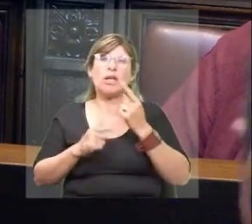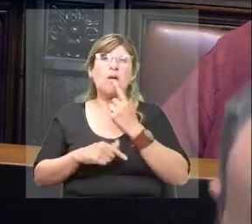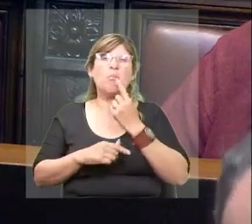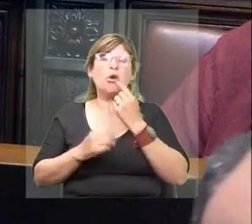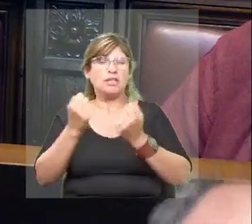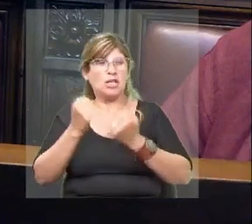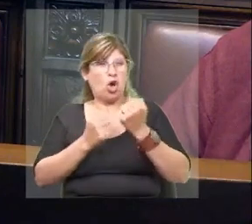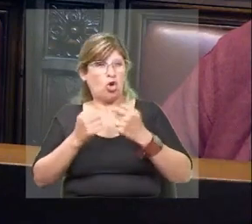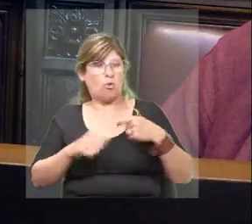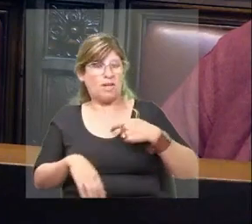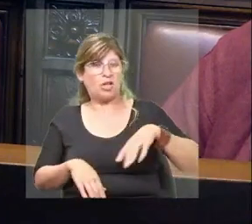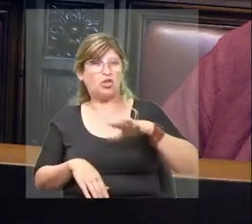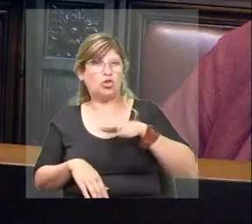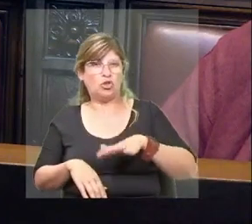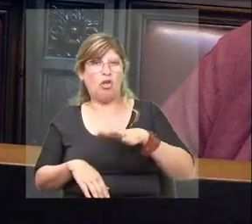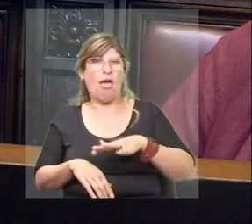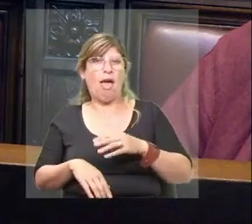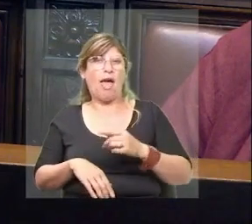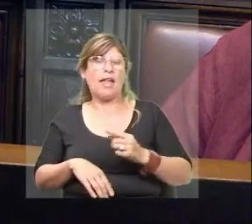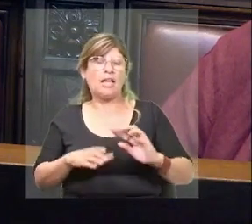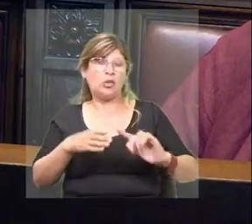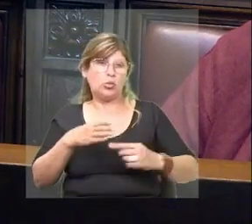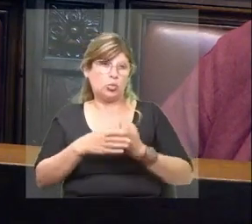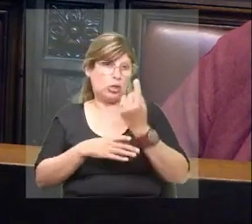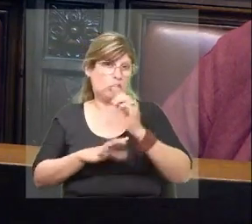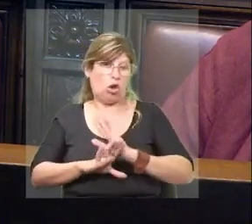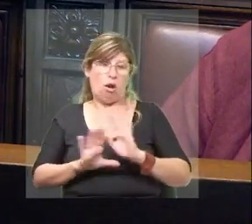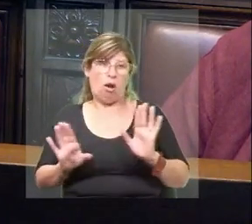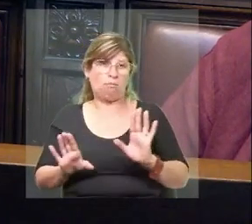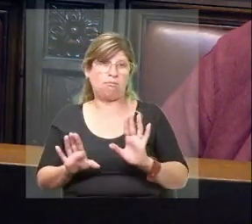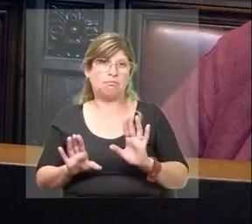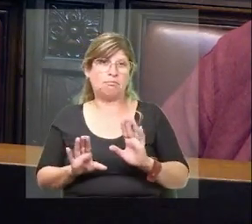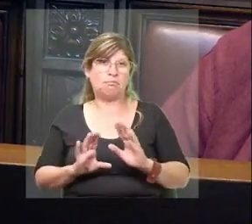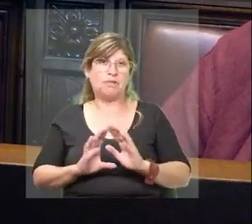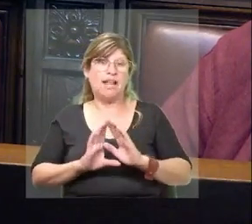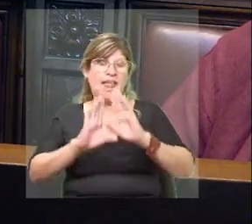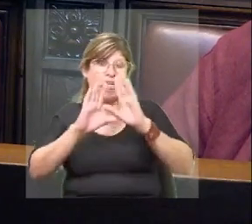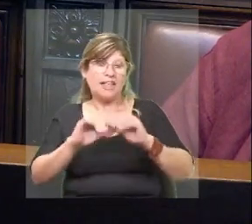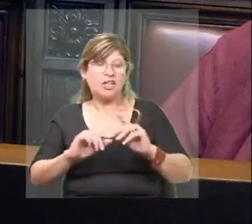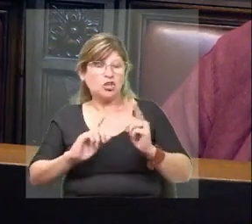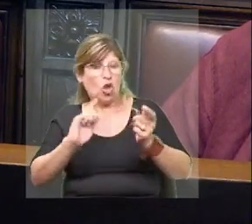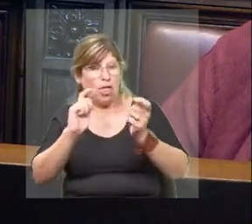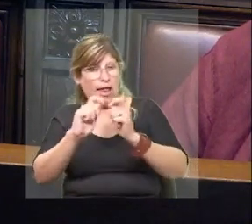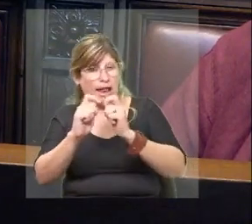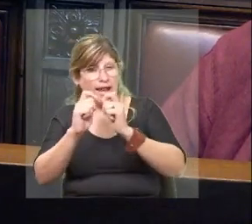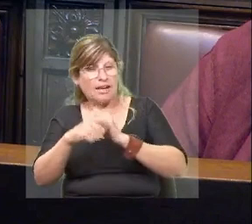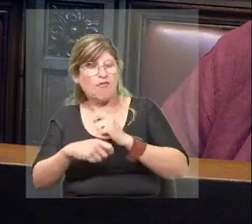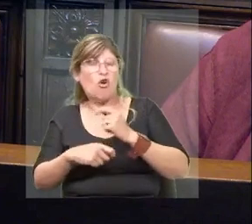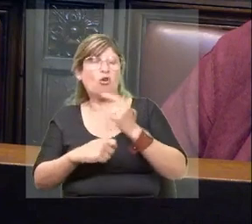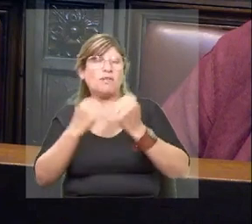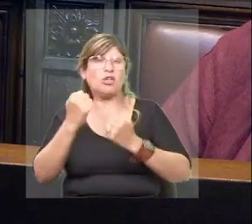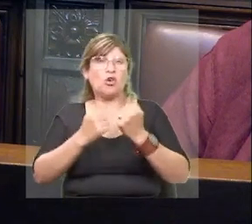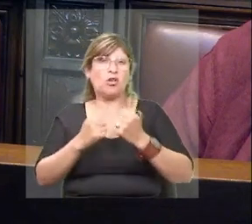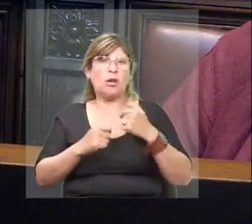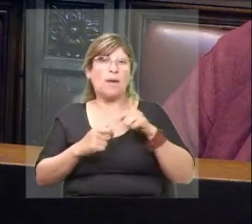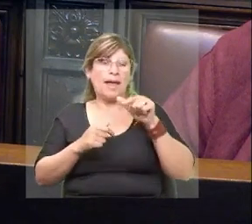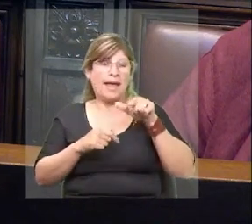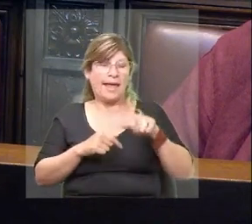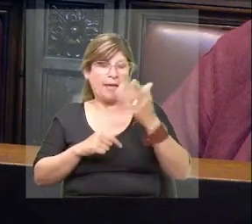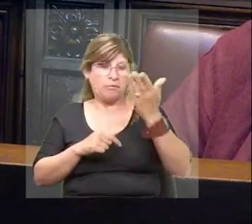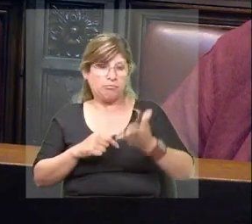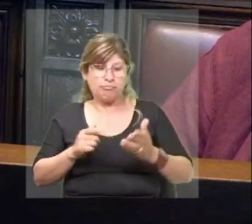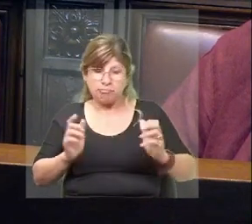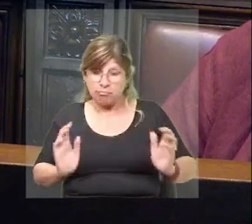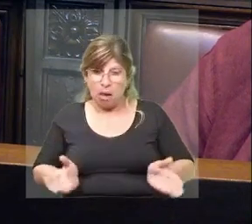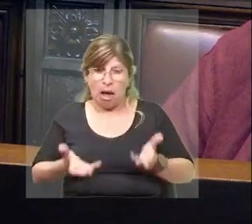política social son una sola. De todas las reformas económicas que Danilo